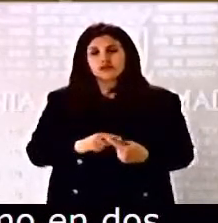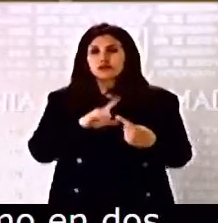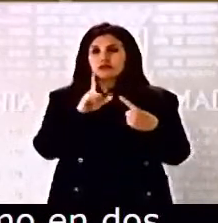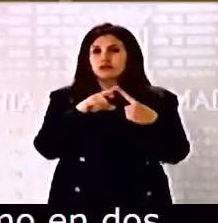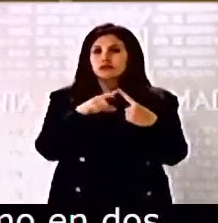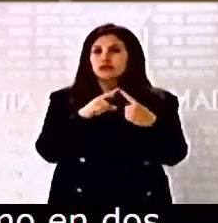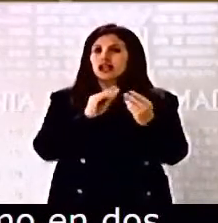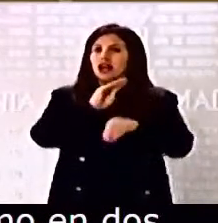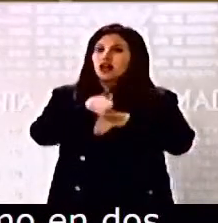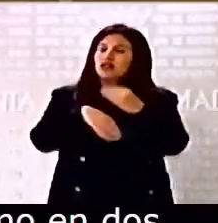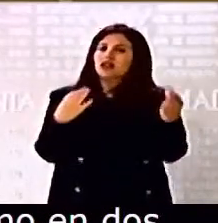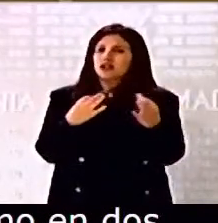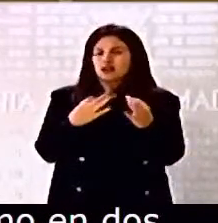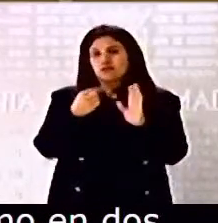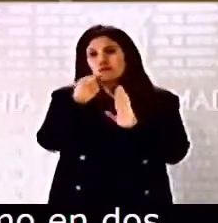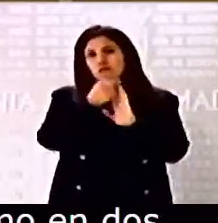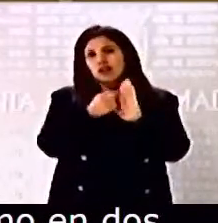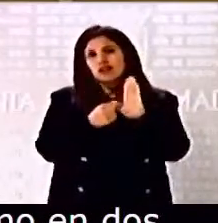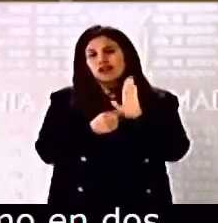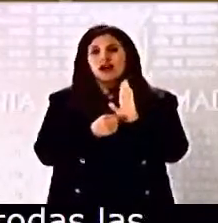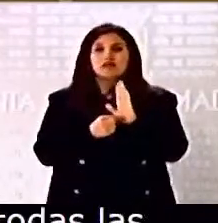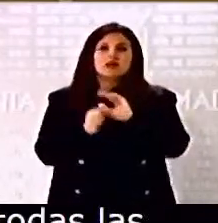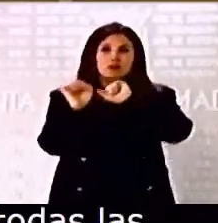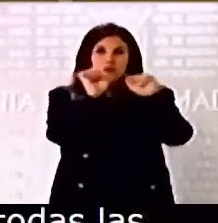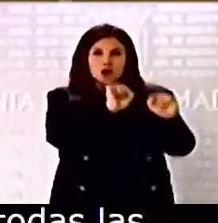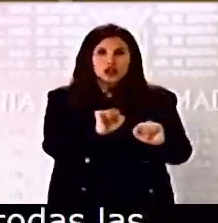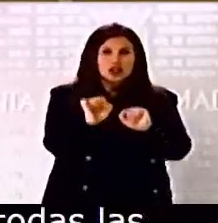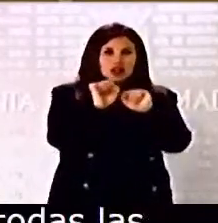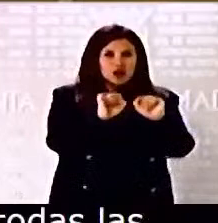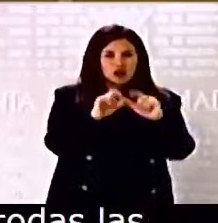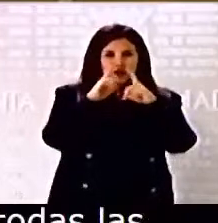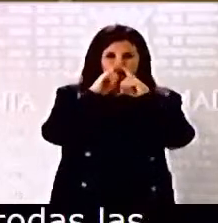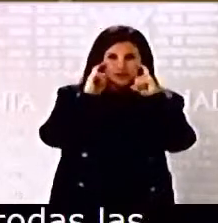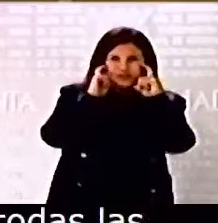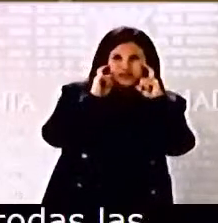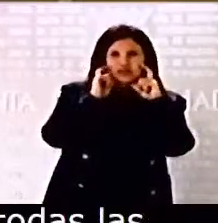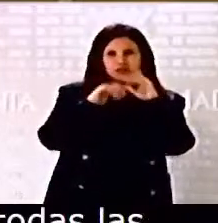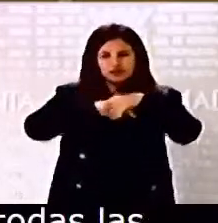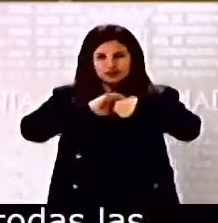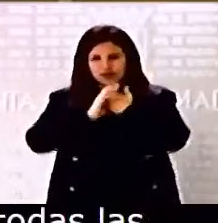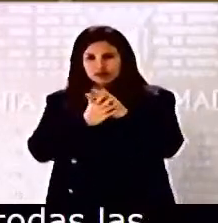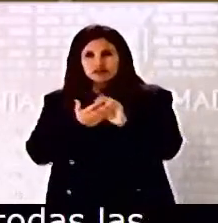utilizar todas las medidas de protección individual y colectiva que tenemos a nuestro alcance.